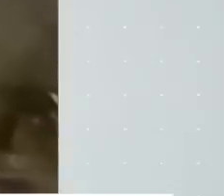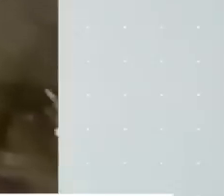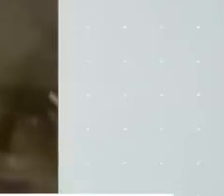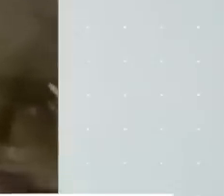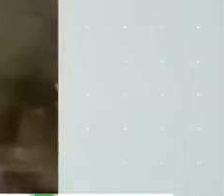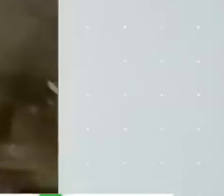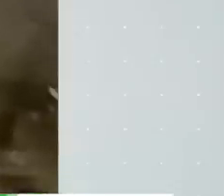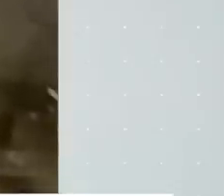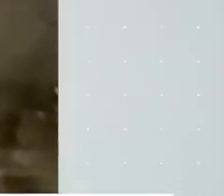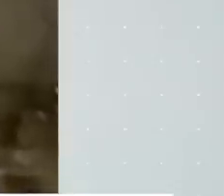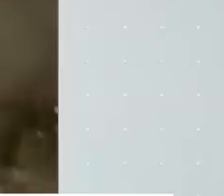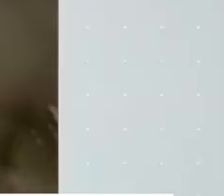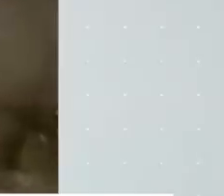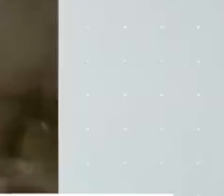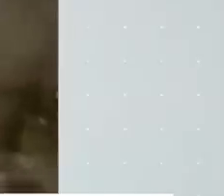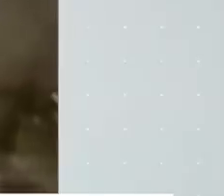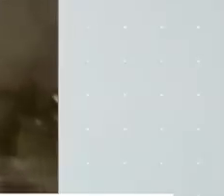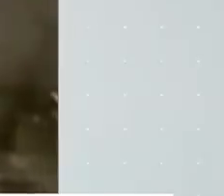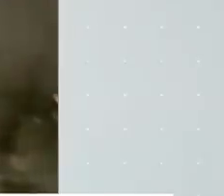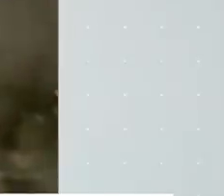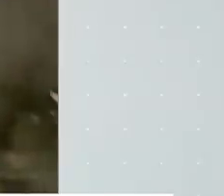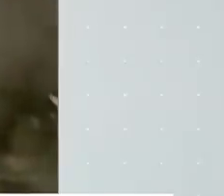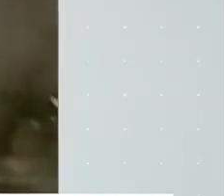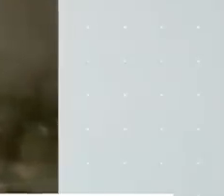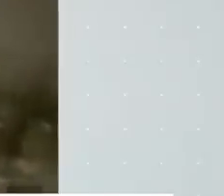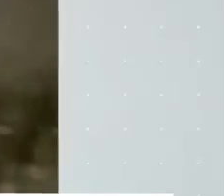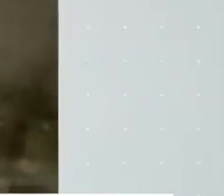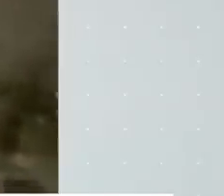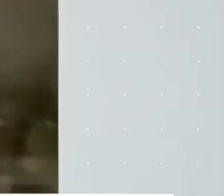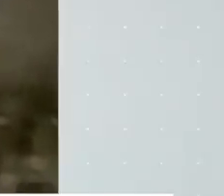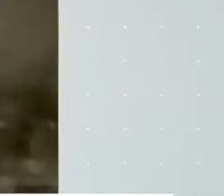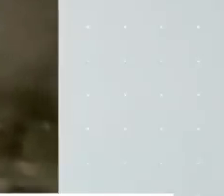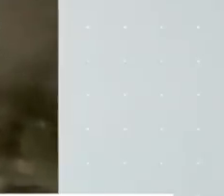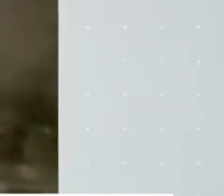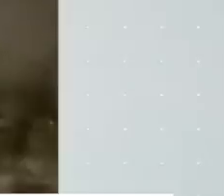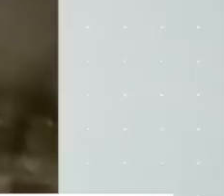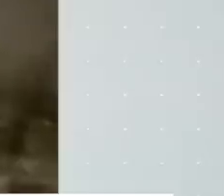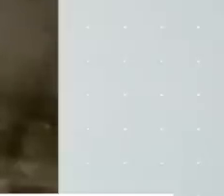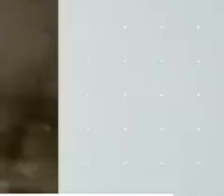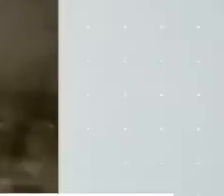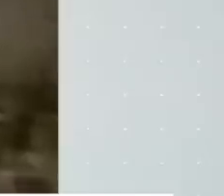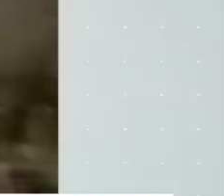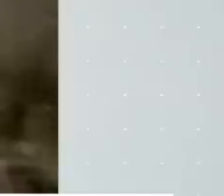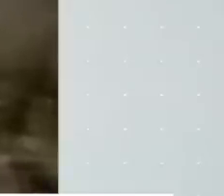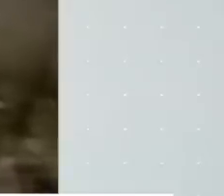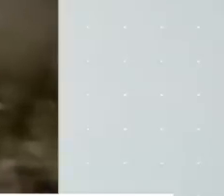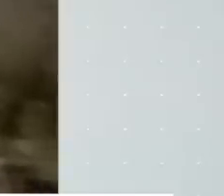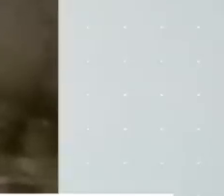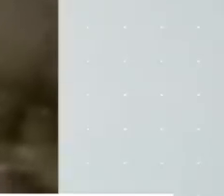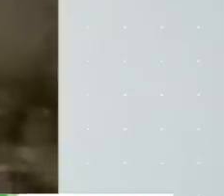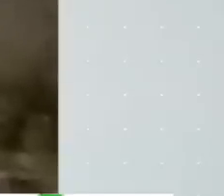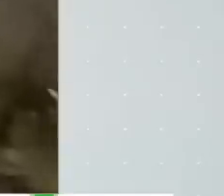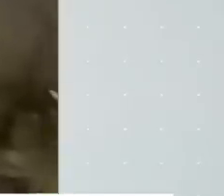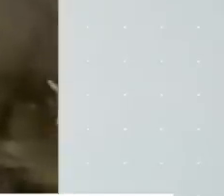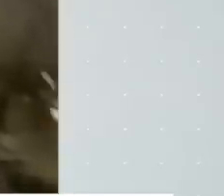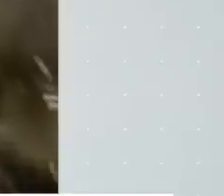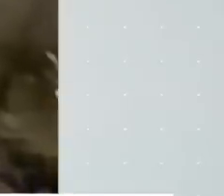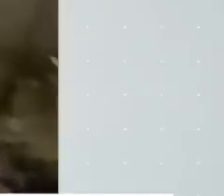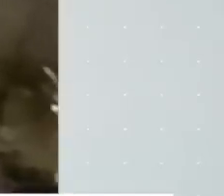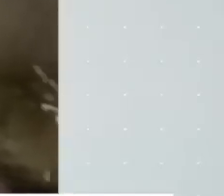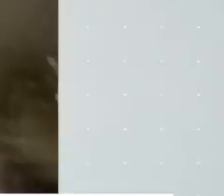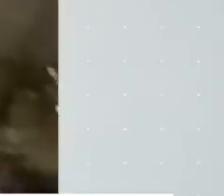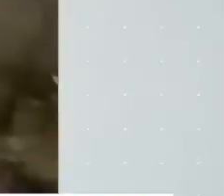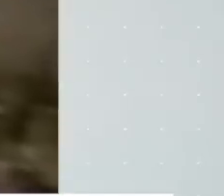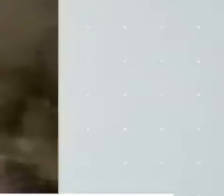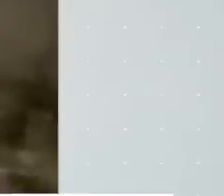las capacidades de las jóvenes colombianas, lo aguerridas que somos, lo valientes y lo luchadoras. Y eso es una oportunidad